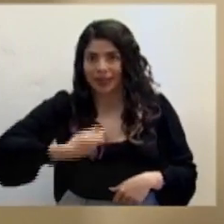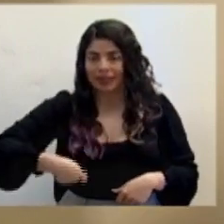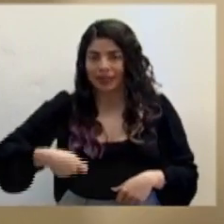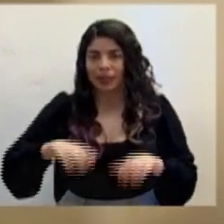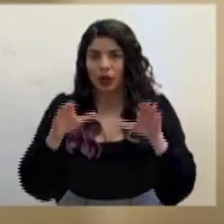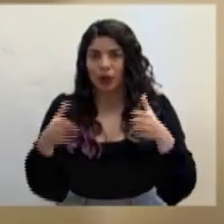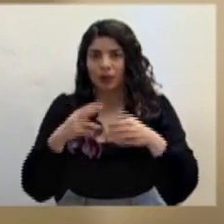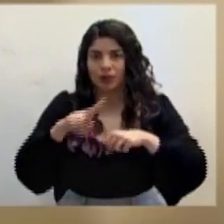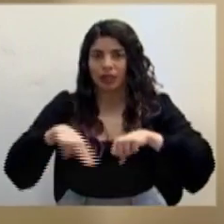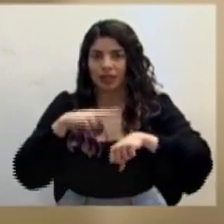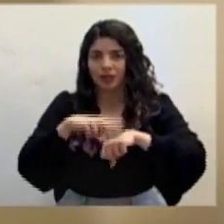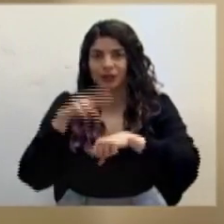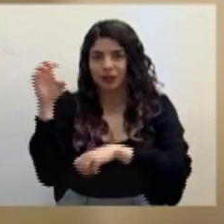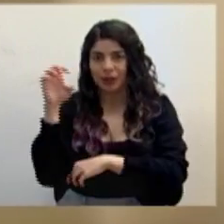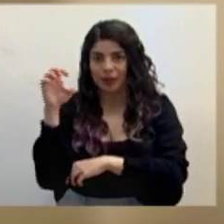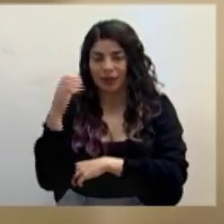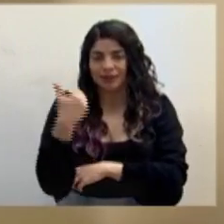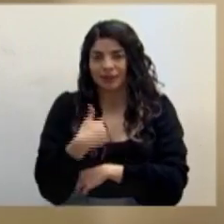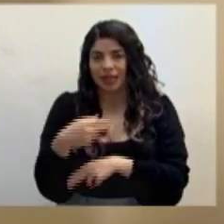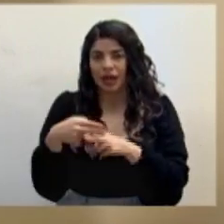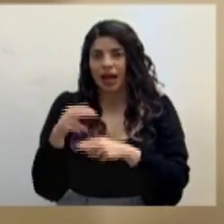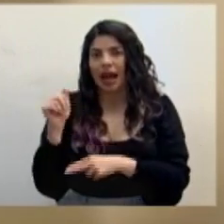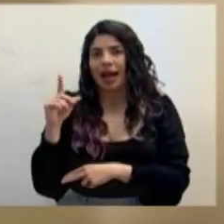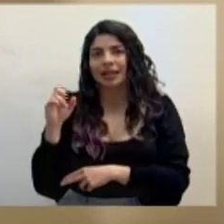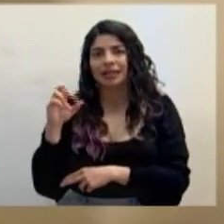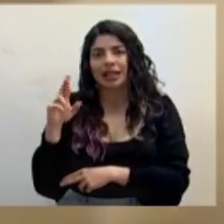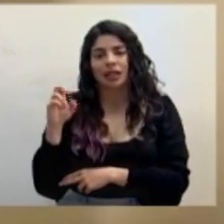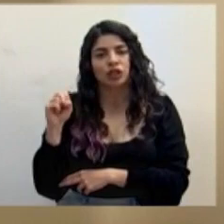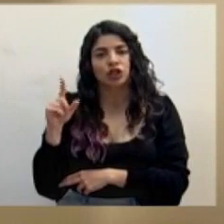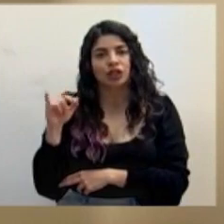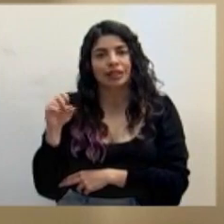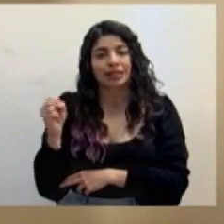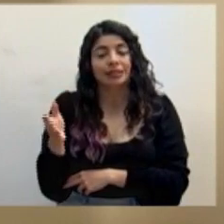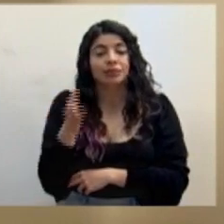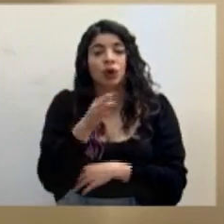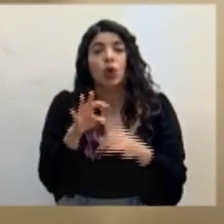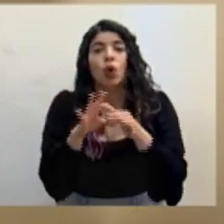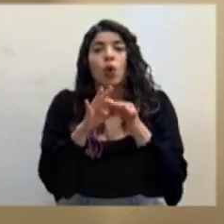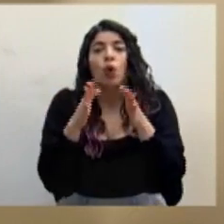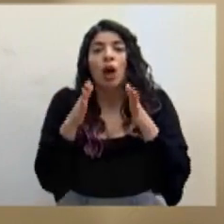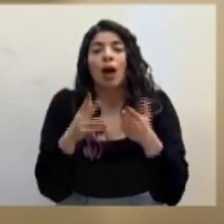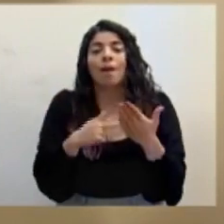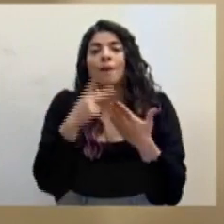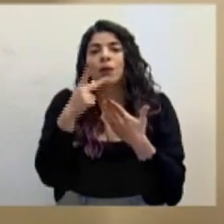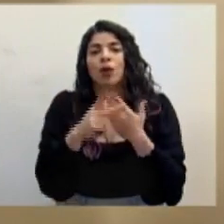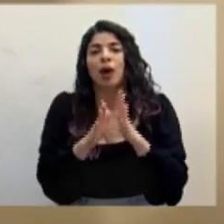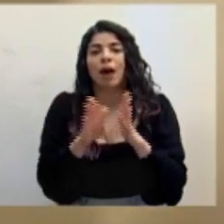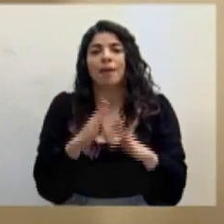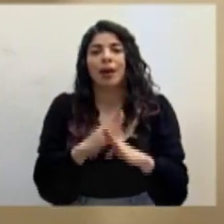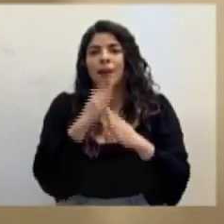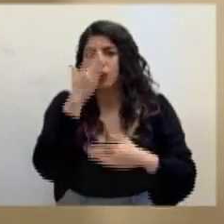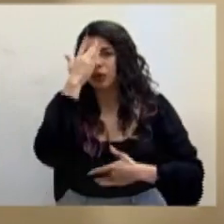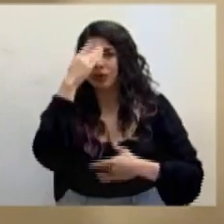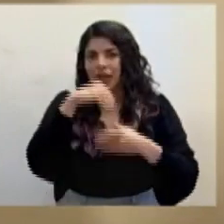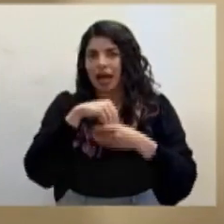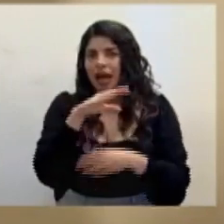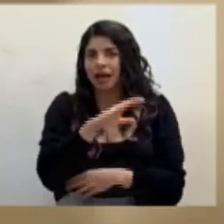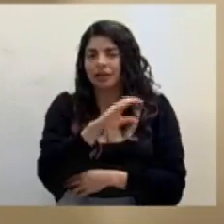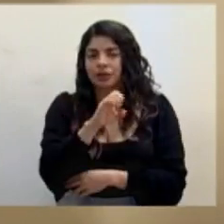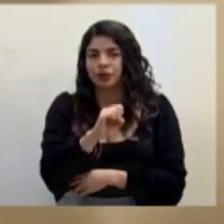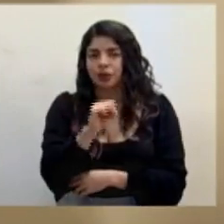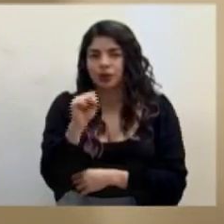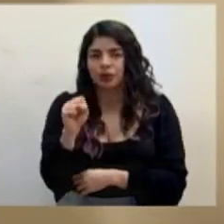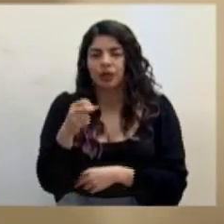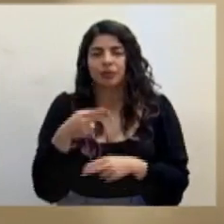Comisión Nacional de Emergencias, el señor Alexander Solís, a la coordinadora del Programa Ampliado de Inmunizaciones de la Caja Costarricense